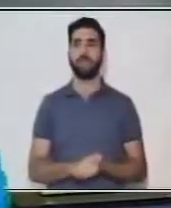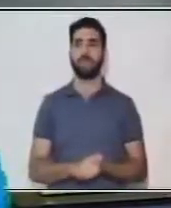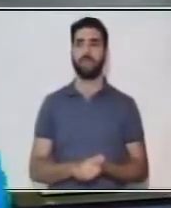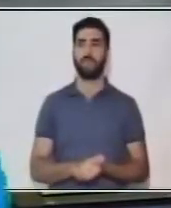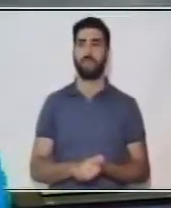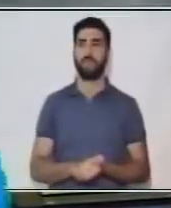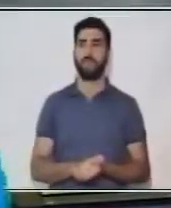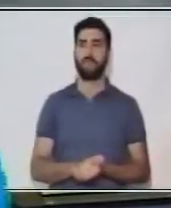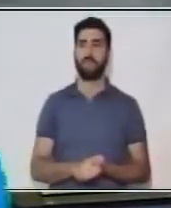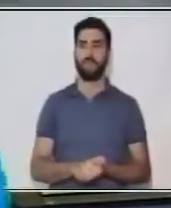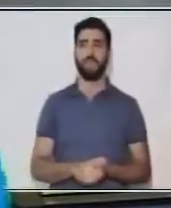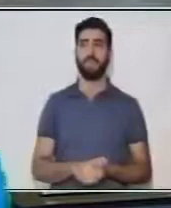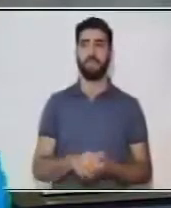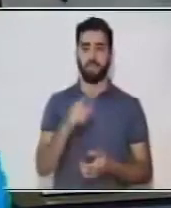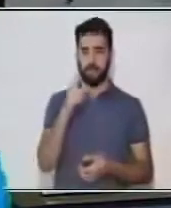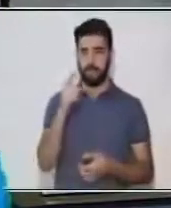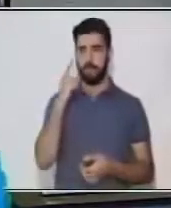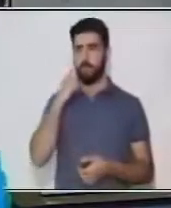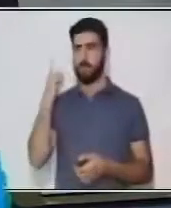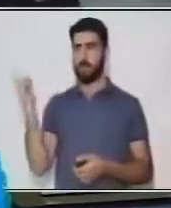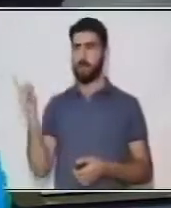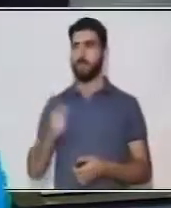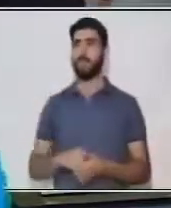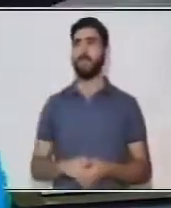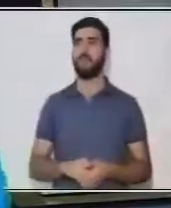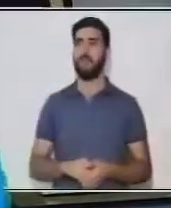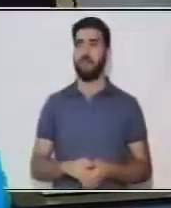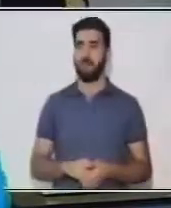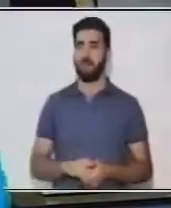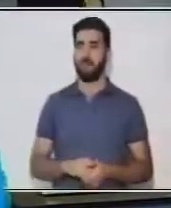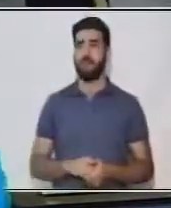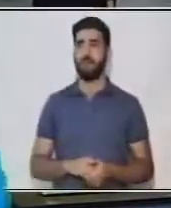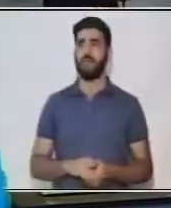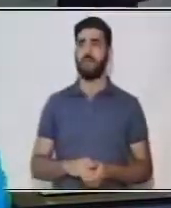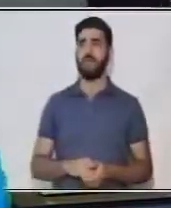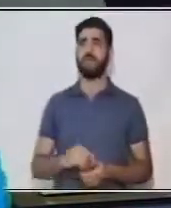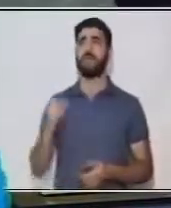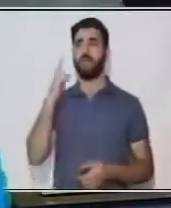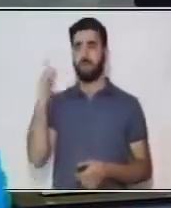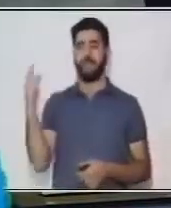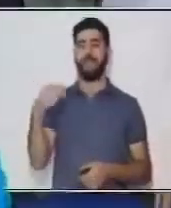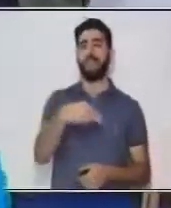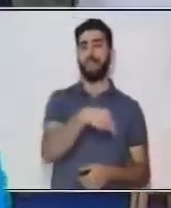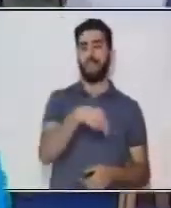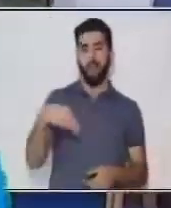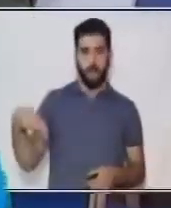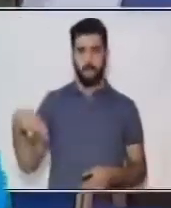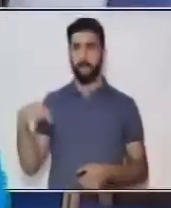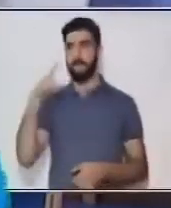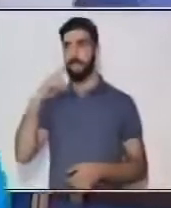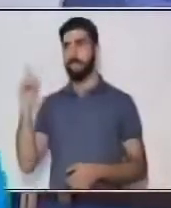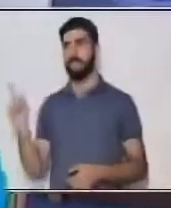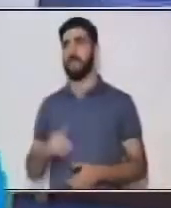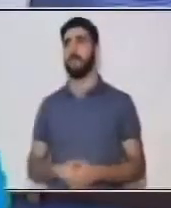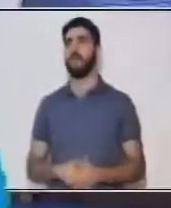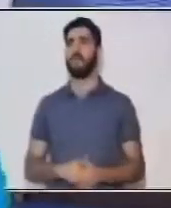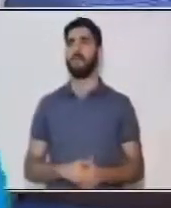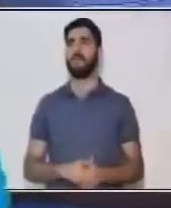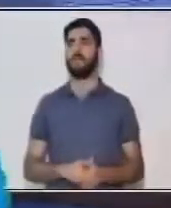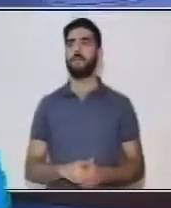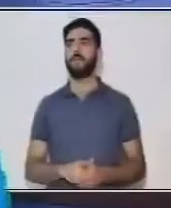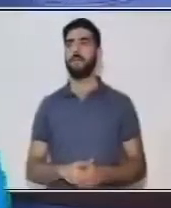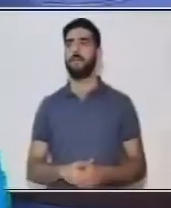la pizarra que tenemos por acá y yo voy a escribir mi nombre. Por ejemplo, yo